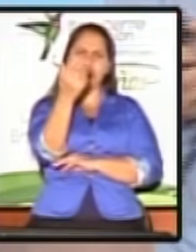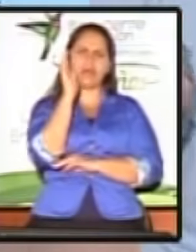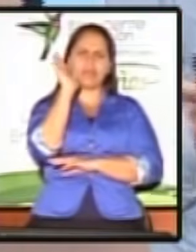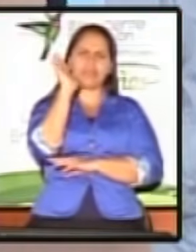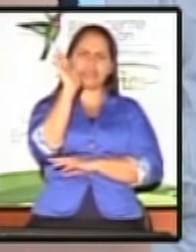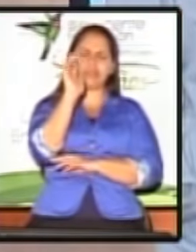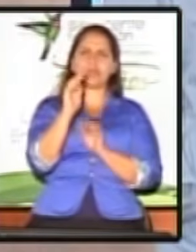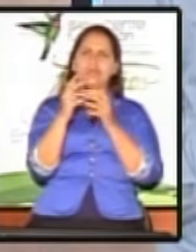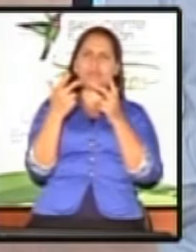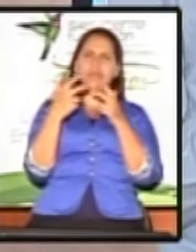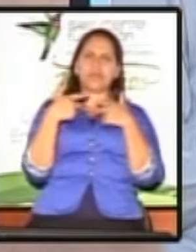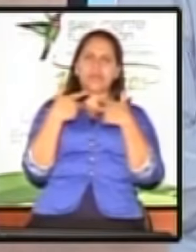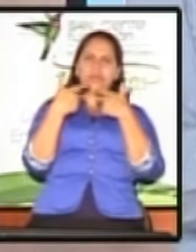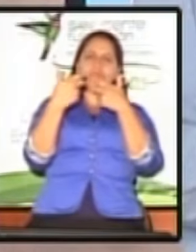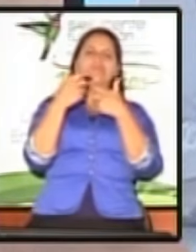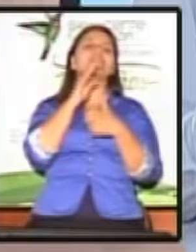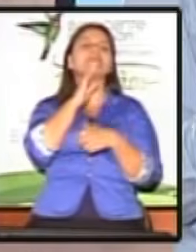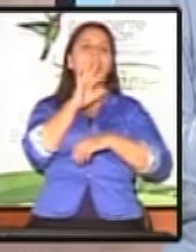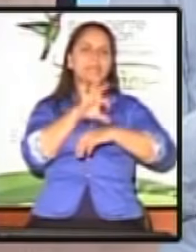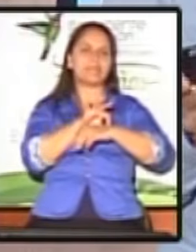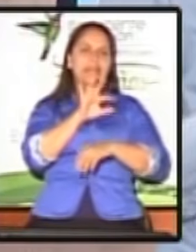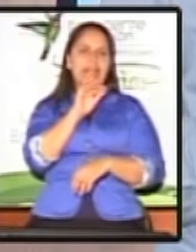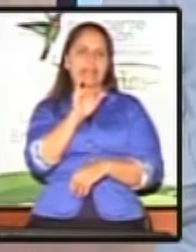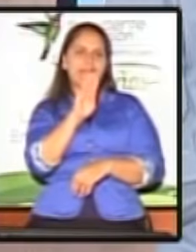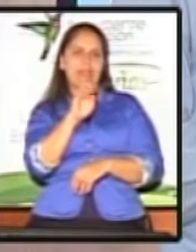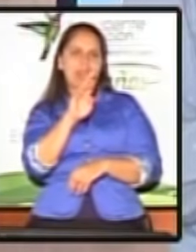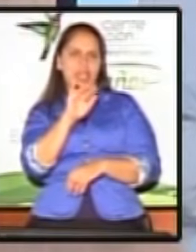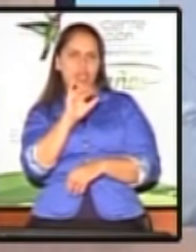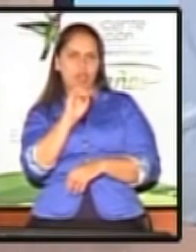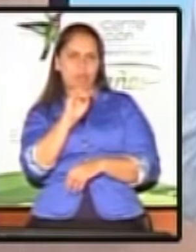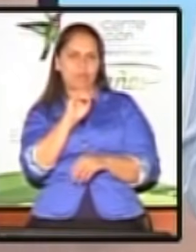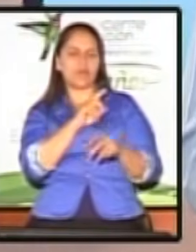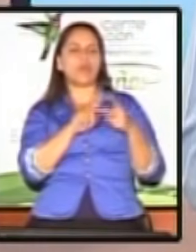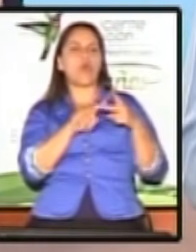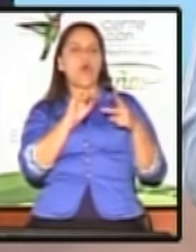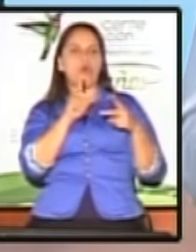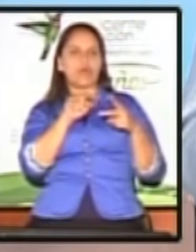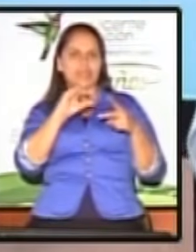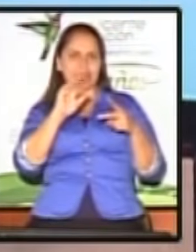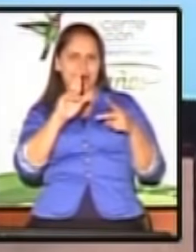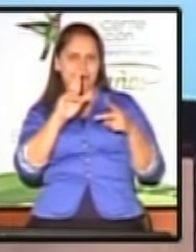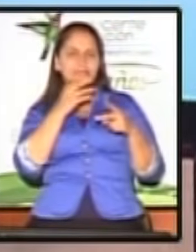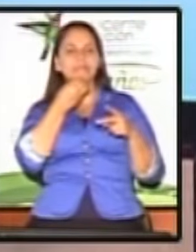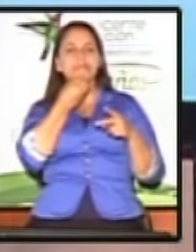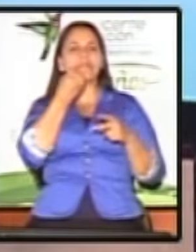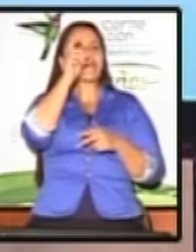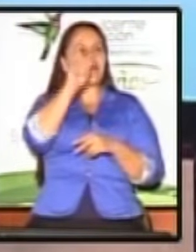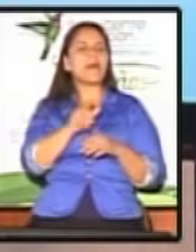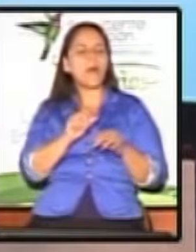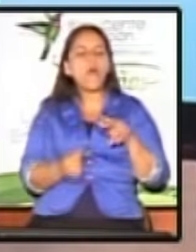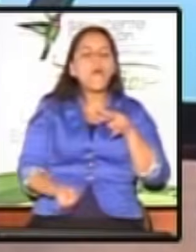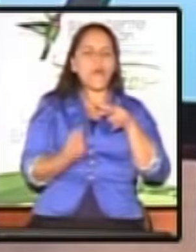yo con los maestros, el doctor Tiberio por sus conferencias y el doctor Oscar Velázquez, que fueron los que fundaron el cuidado